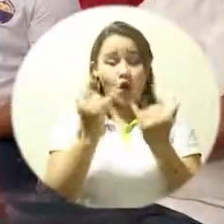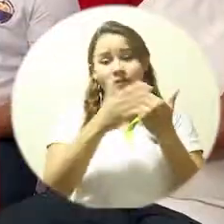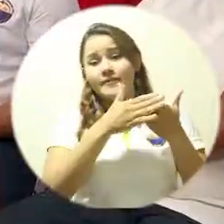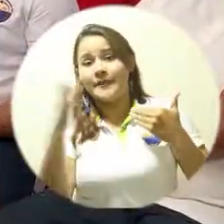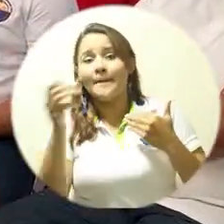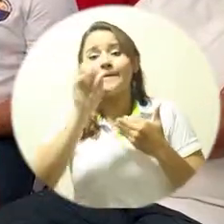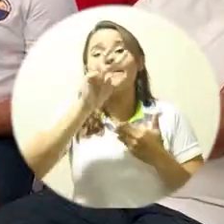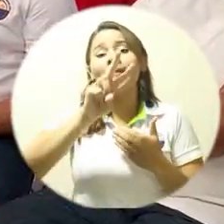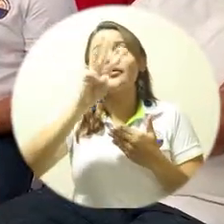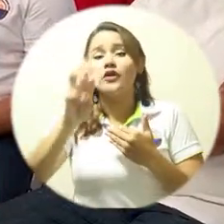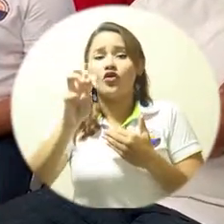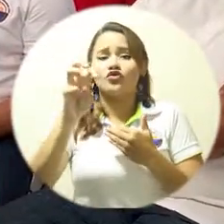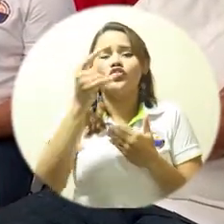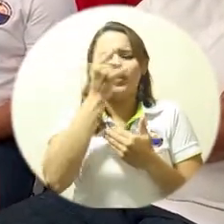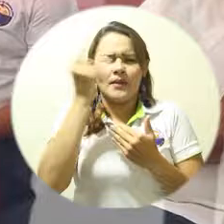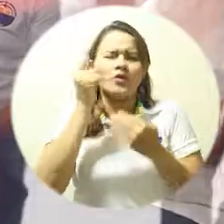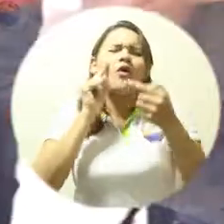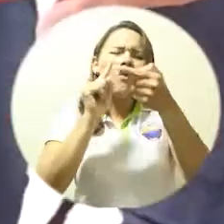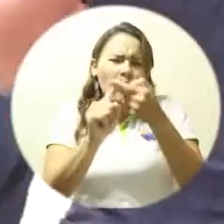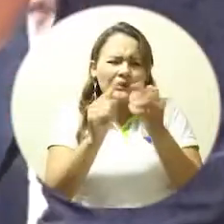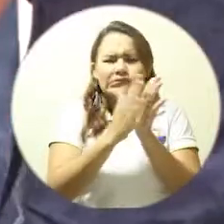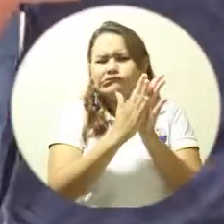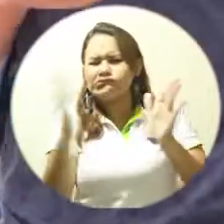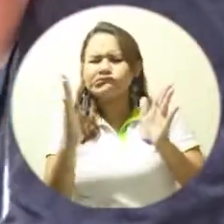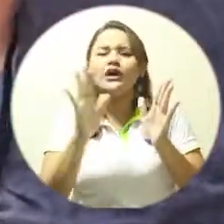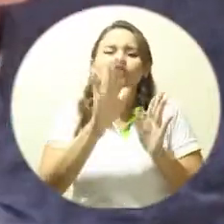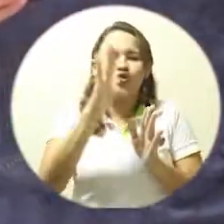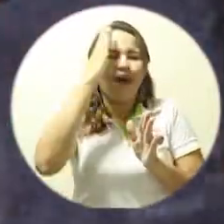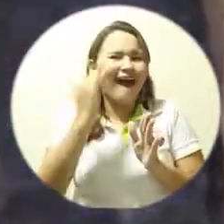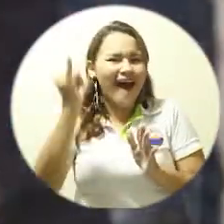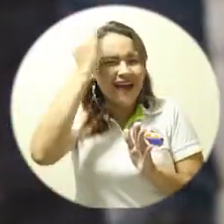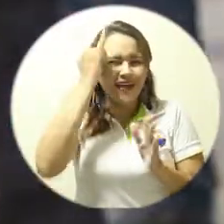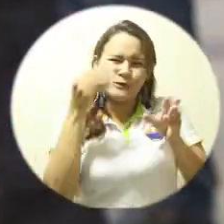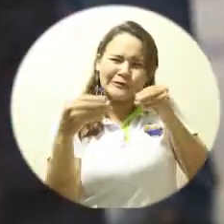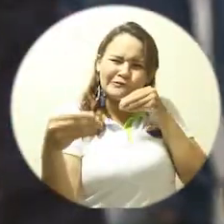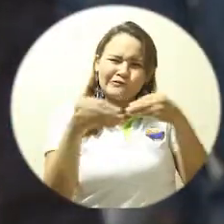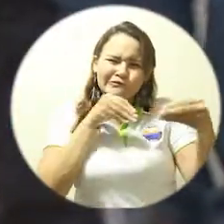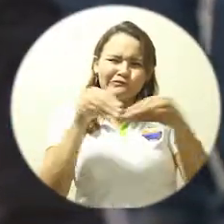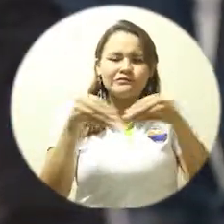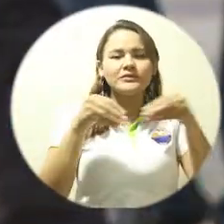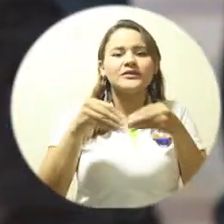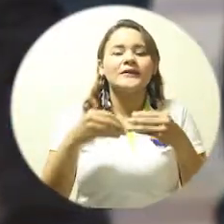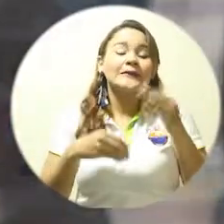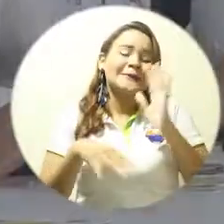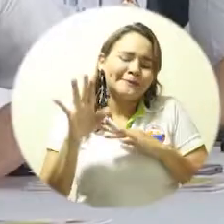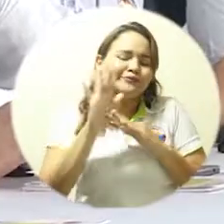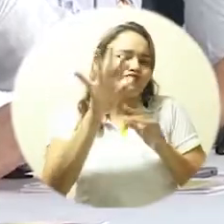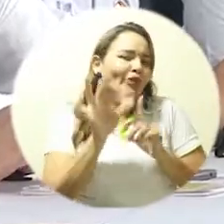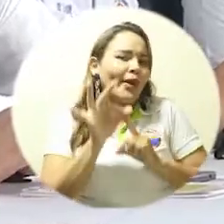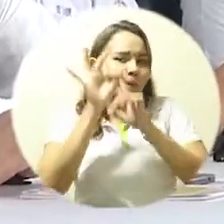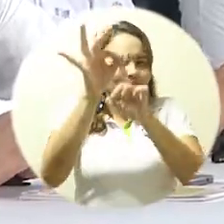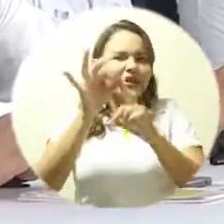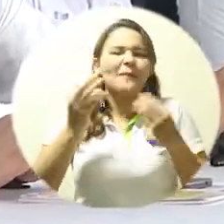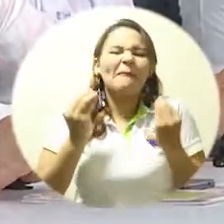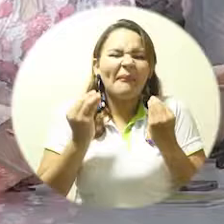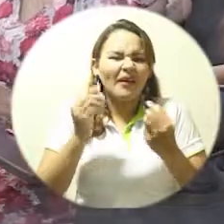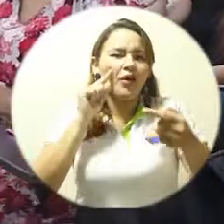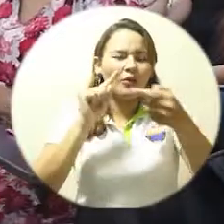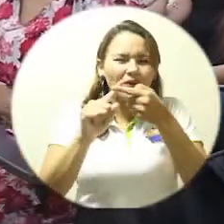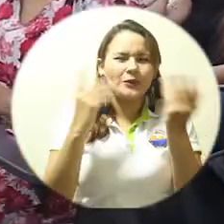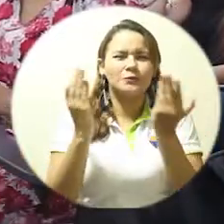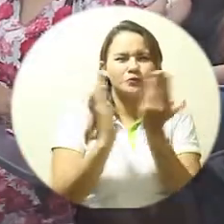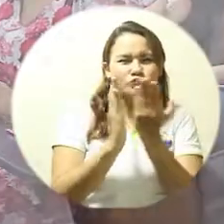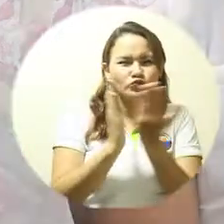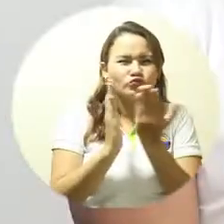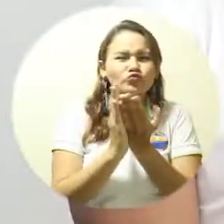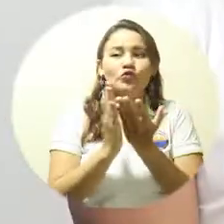año, el Consejo Académico del Alma Mater adoptará medidas académicas excepcionales y flexibles para el desarrollo de las actividades en los programas de pregrado